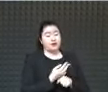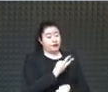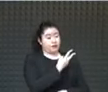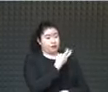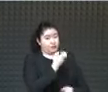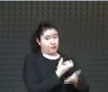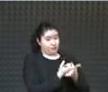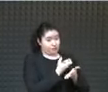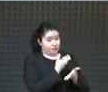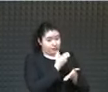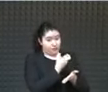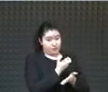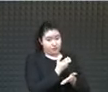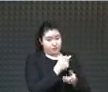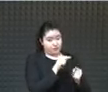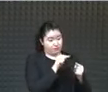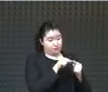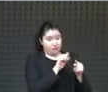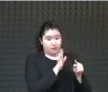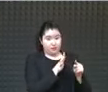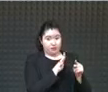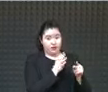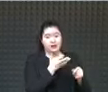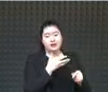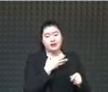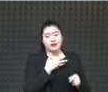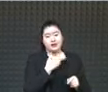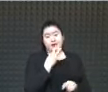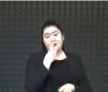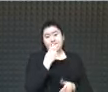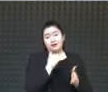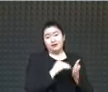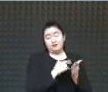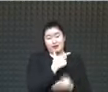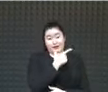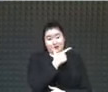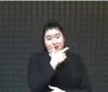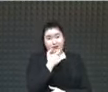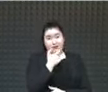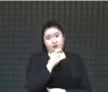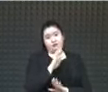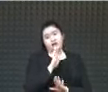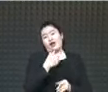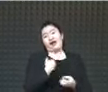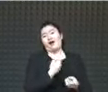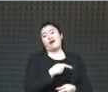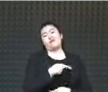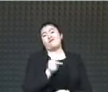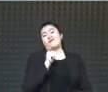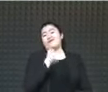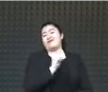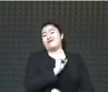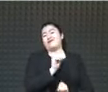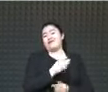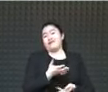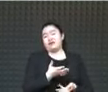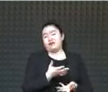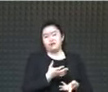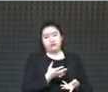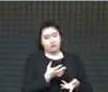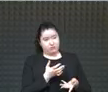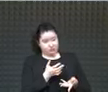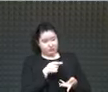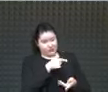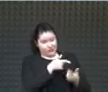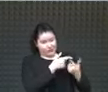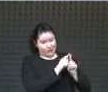pesos focalizados y ya van a tener 3.700 pesos. Entonces ya salieron de la pobreza a ese